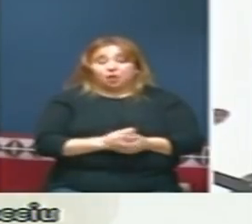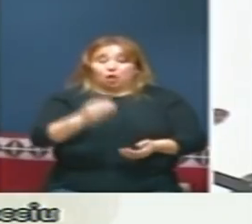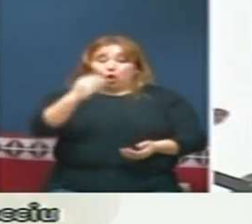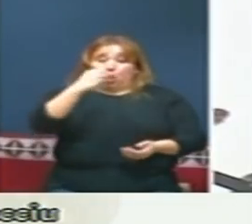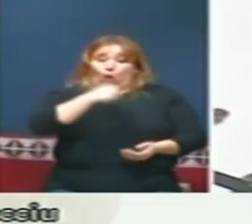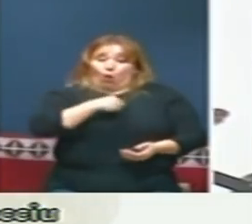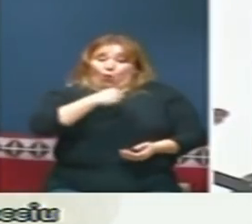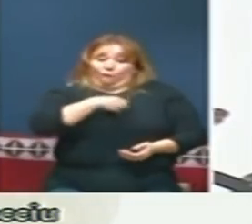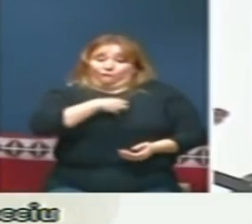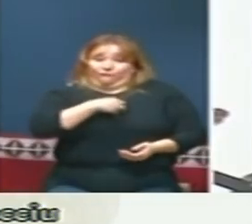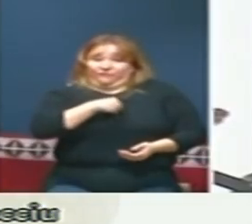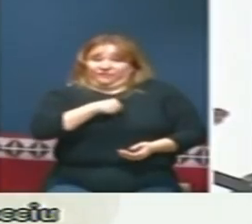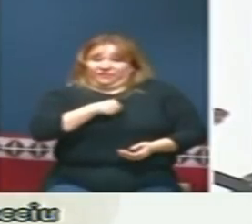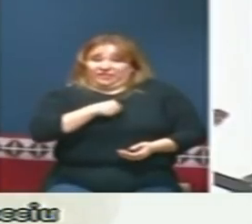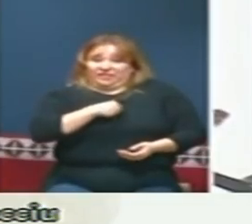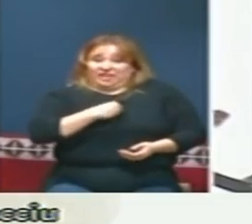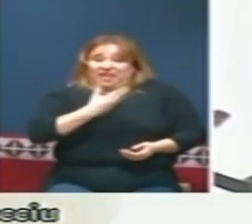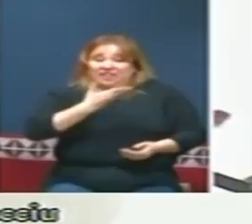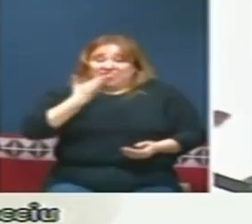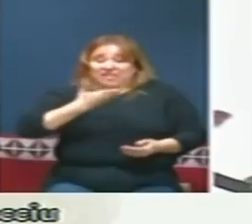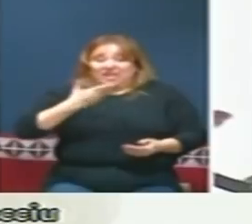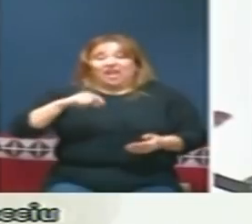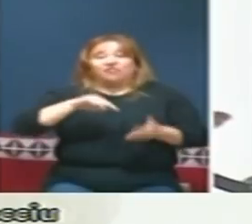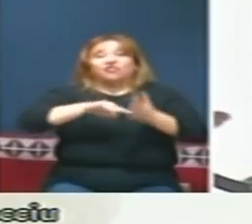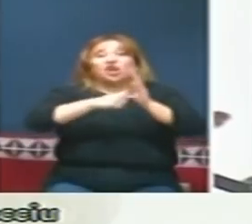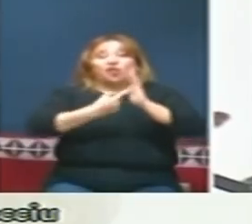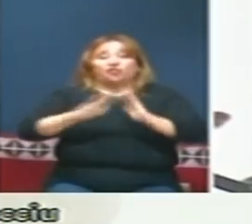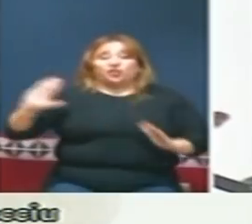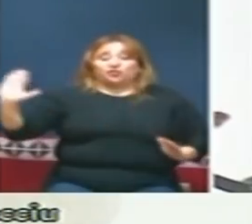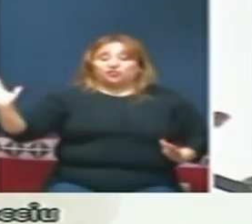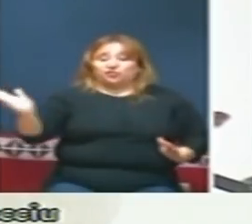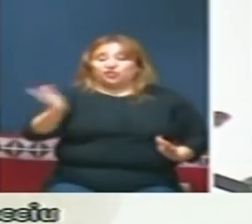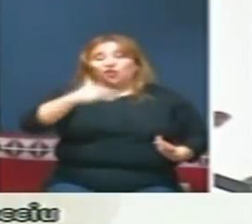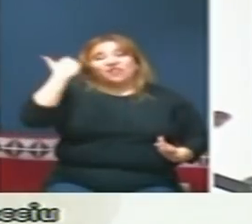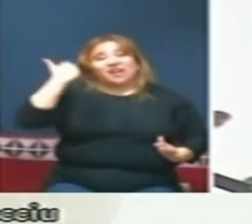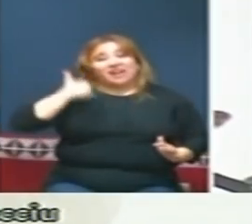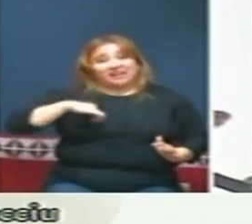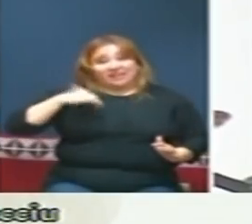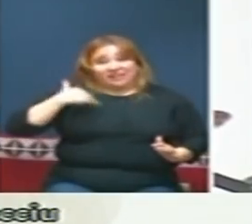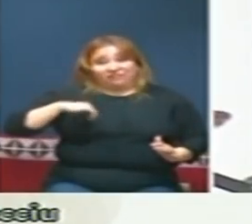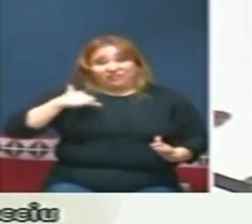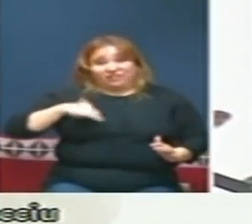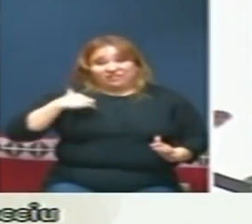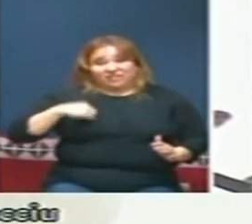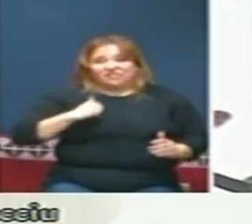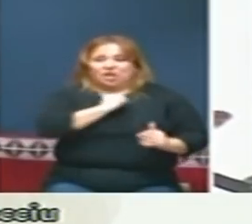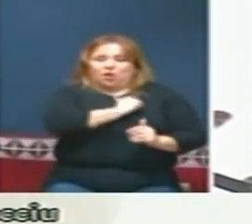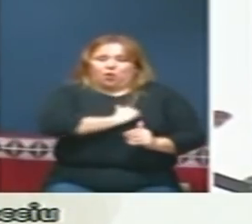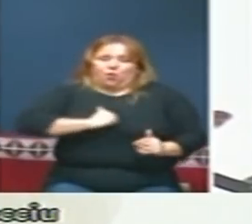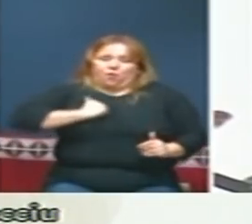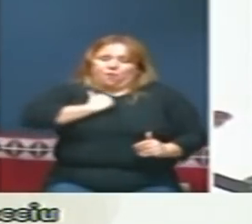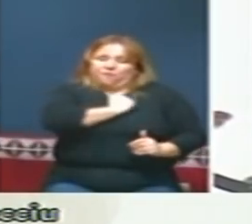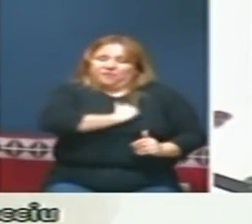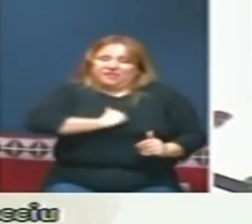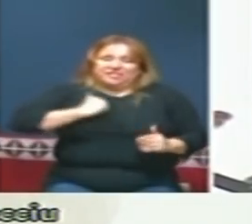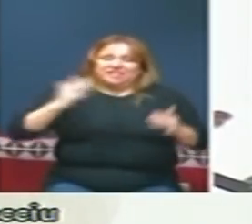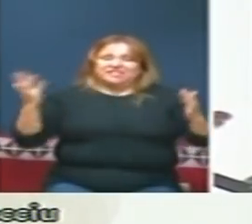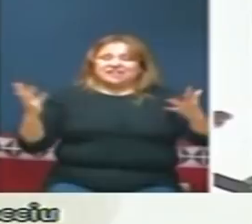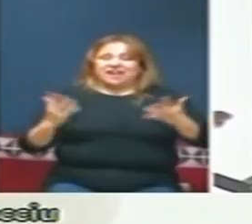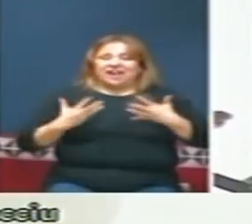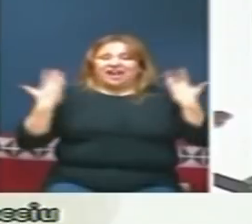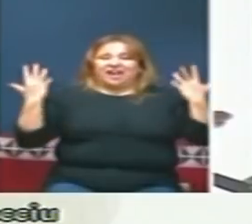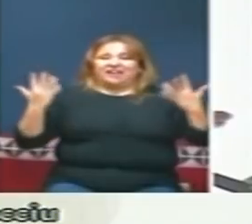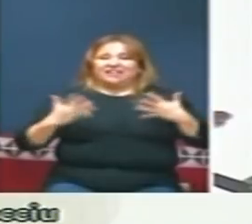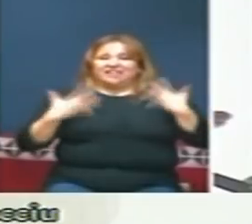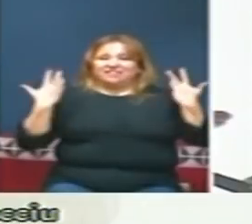Confiamos a su intercesión esta ciudad y toda la nación. Sus esperanzas y sus alegrías,